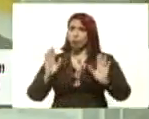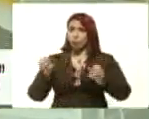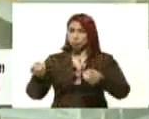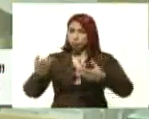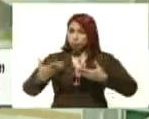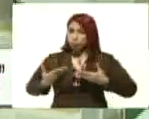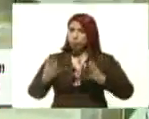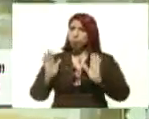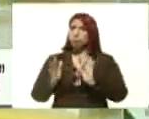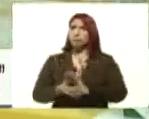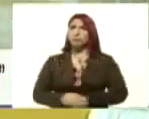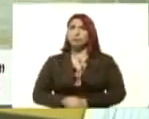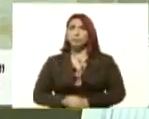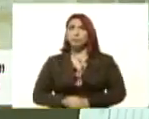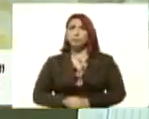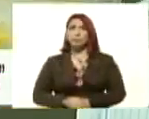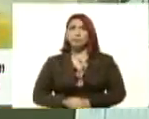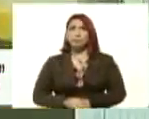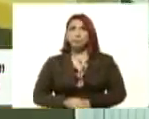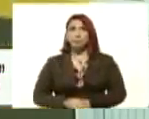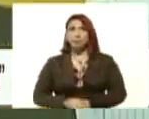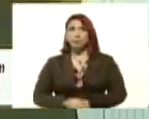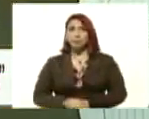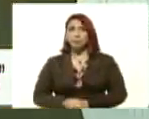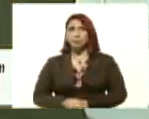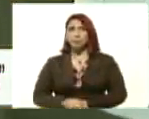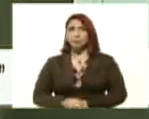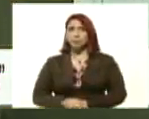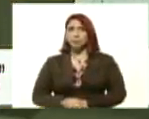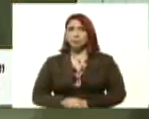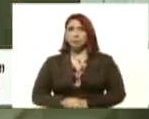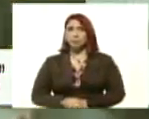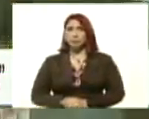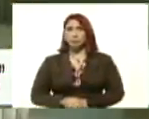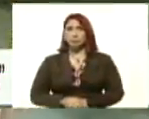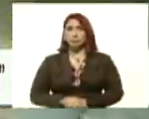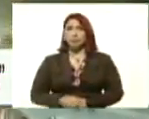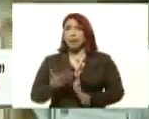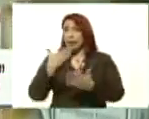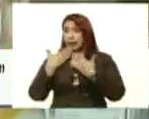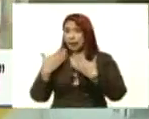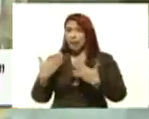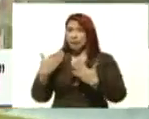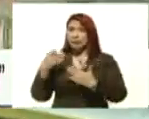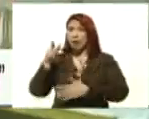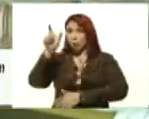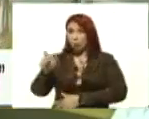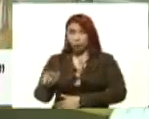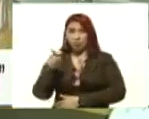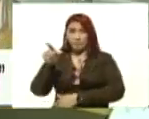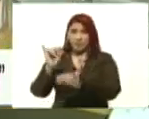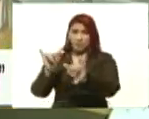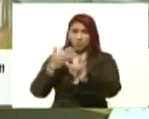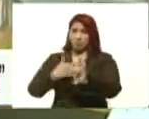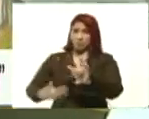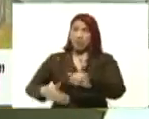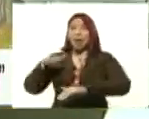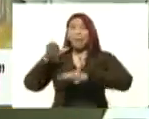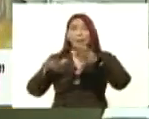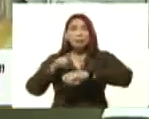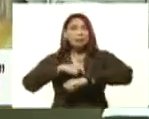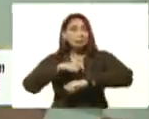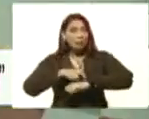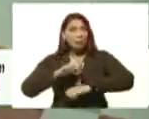recibimos. Recibimos en su momento de parte suya. Hoy podemos decirle, a pesar del